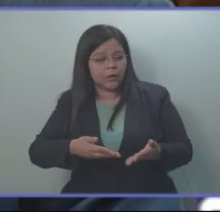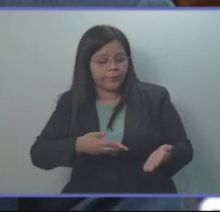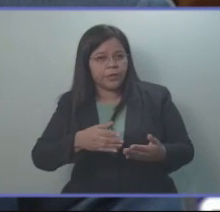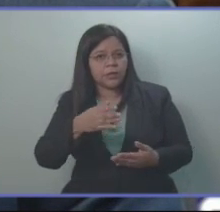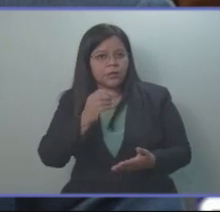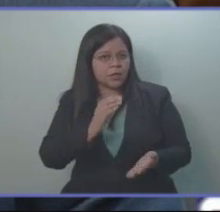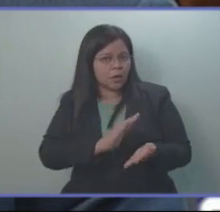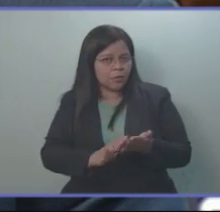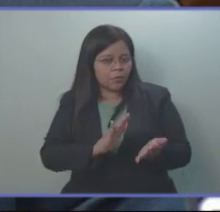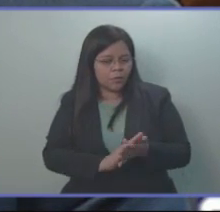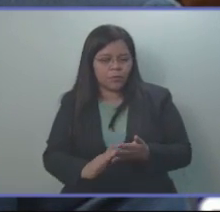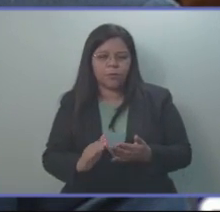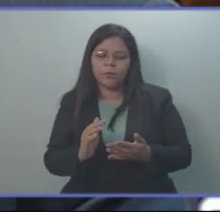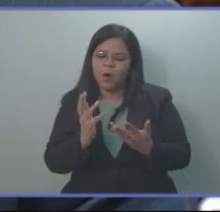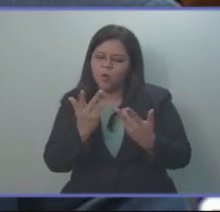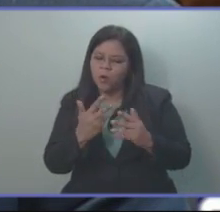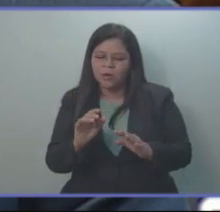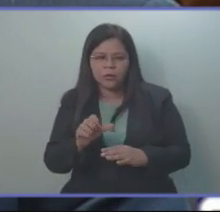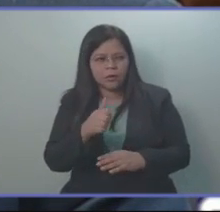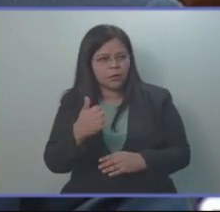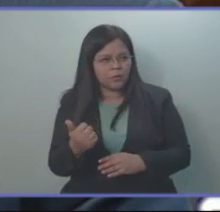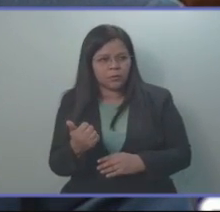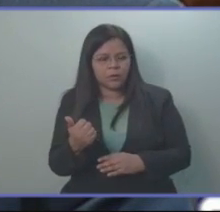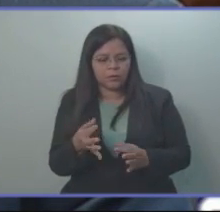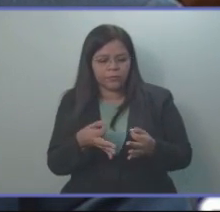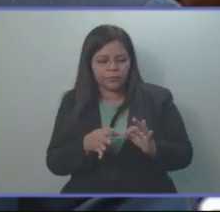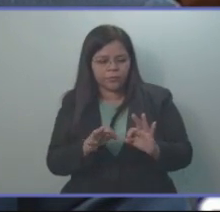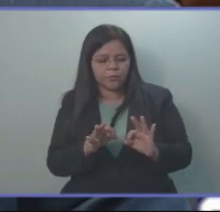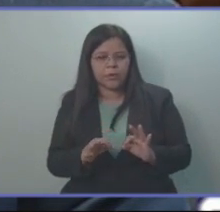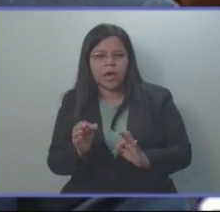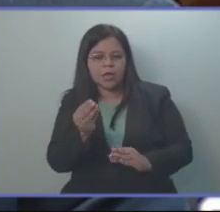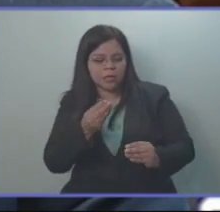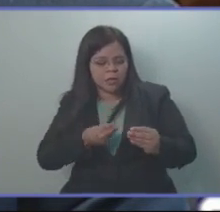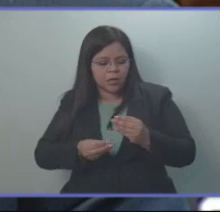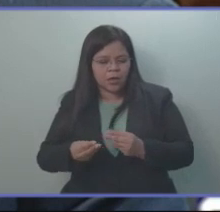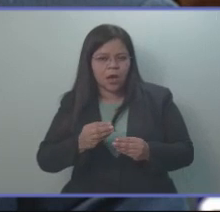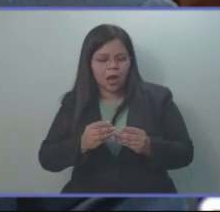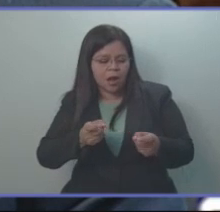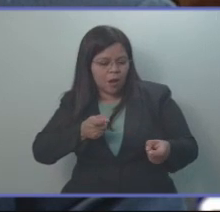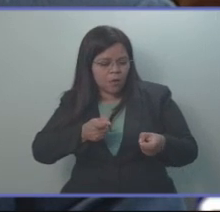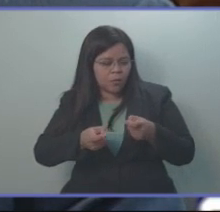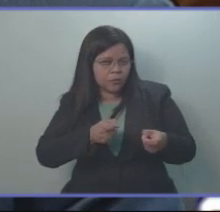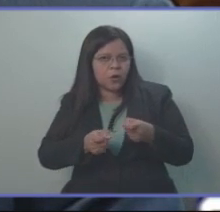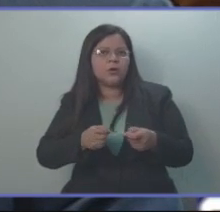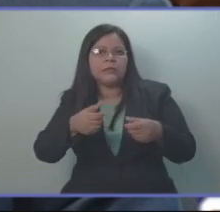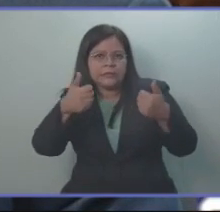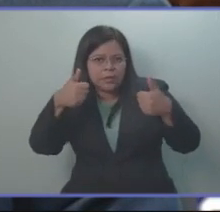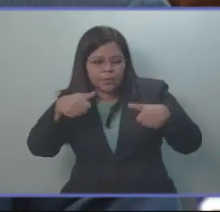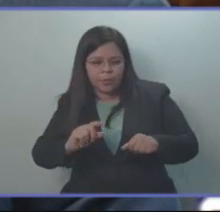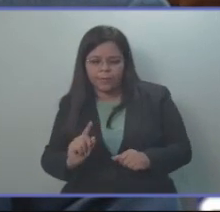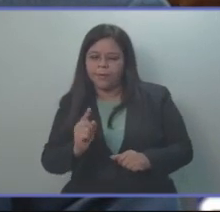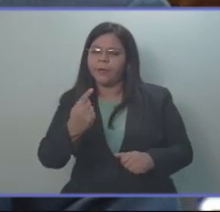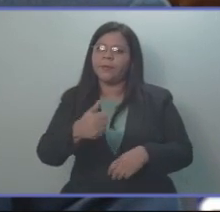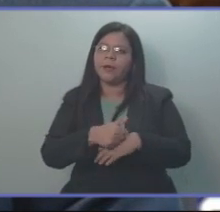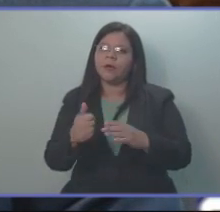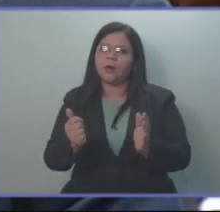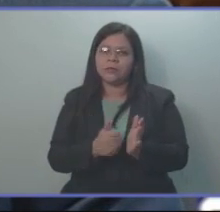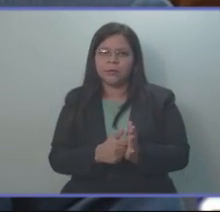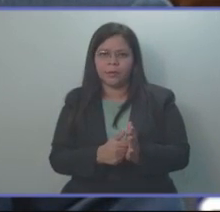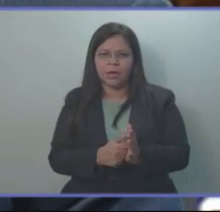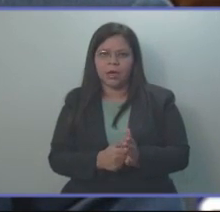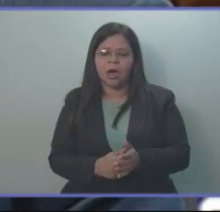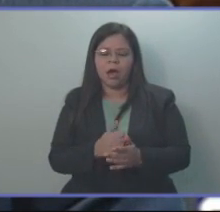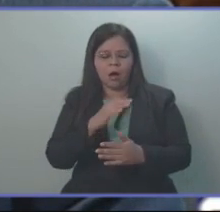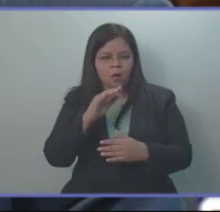o cualquier otra figura jurídica que transfiera o transmita el dominio sea aprobada la Asamblea Legislativa con